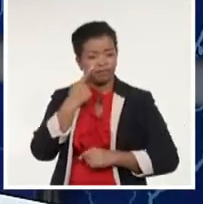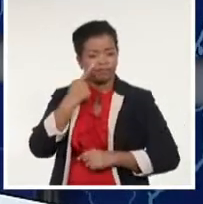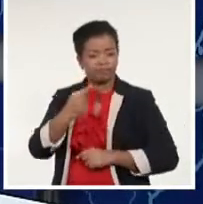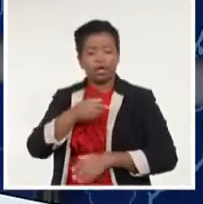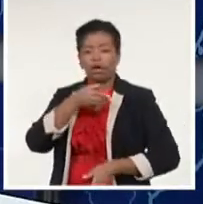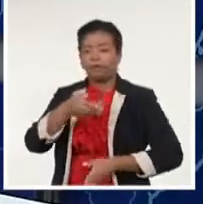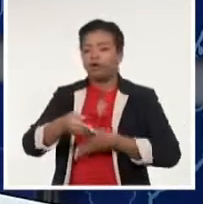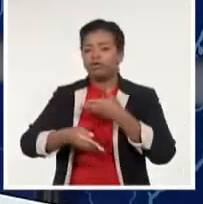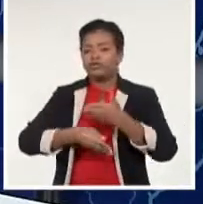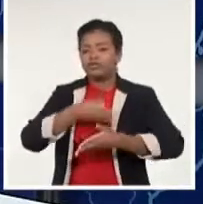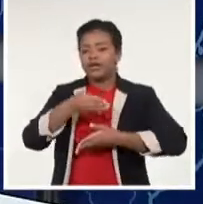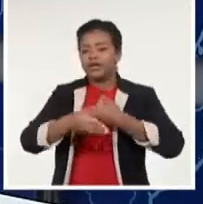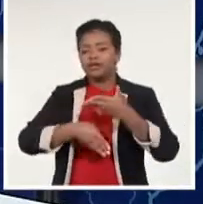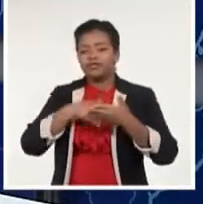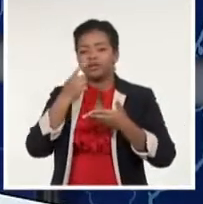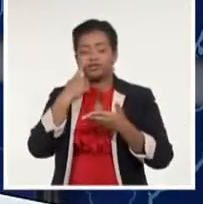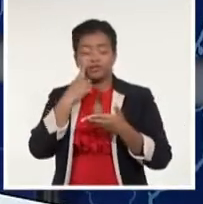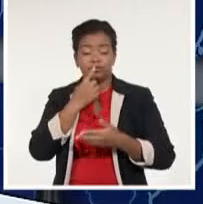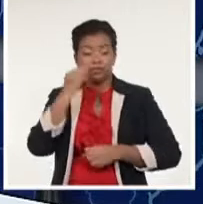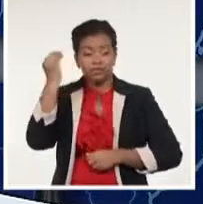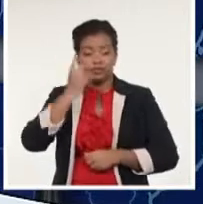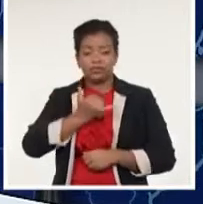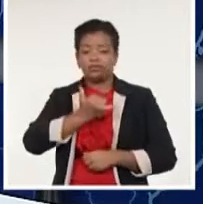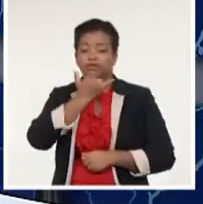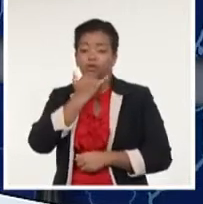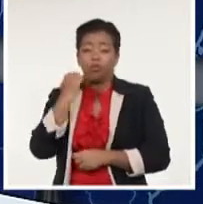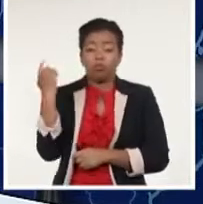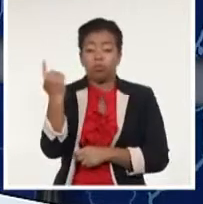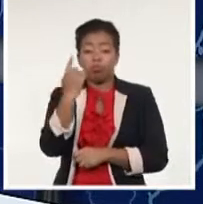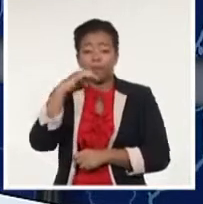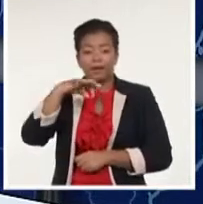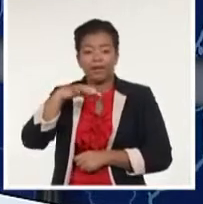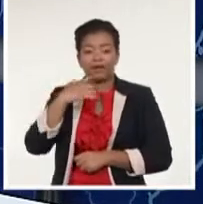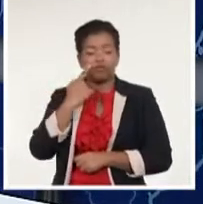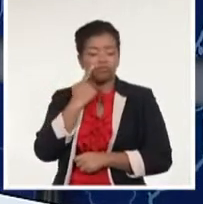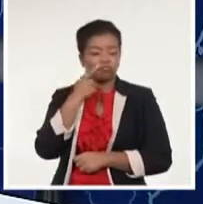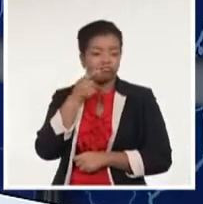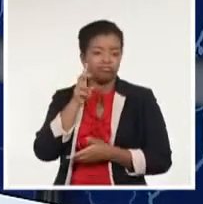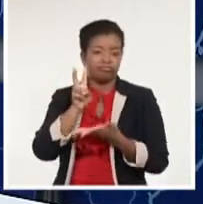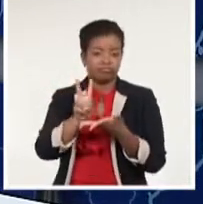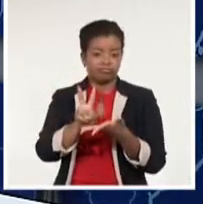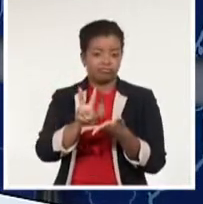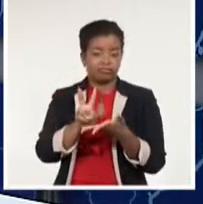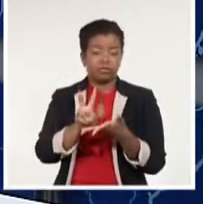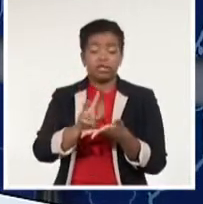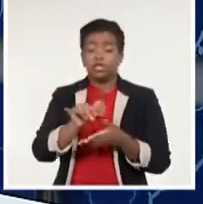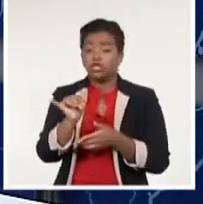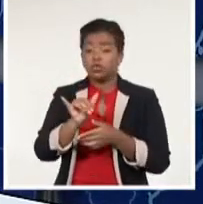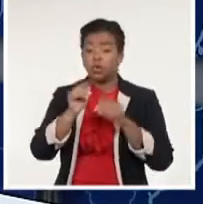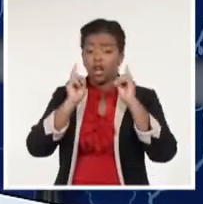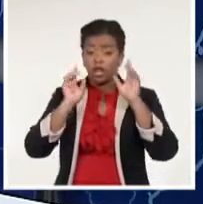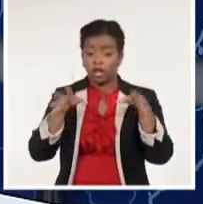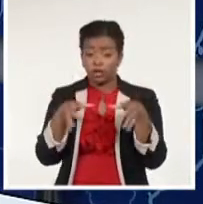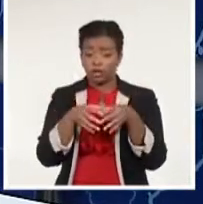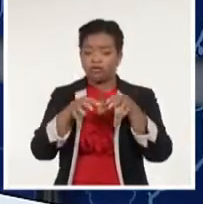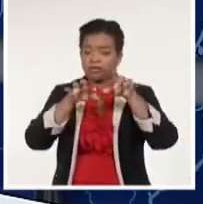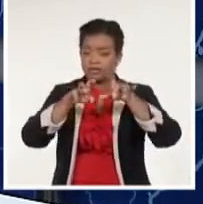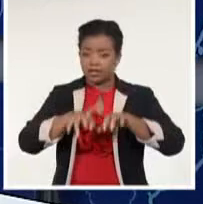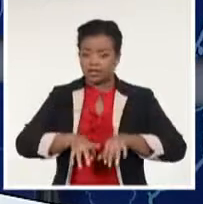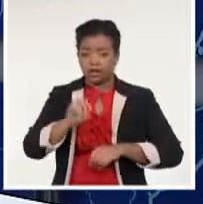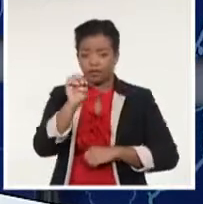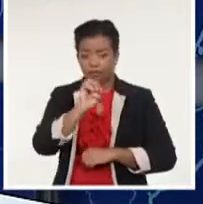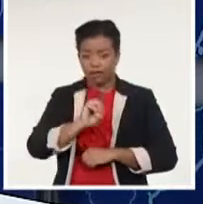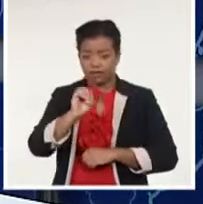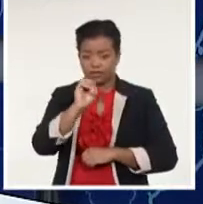de recuperación de las afectaciones provocadas por el huracán Ian en Pinar del Río. Encabezaron también el encuentro el secretario de Organización del